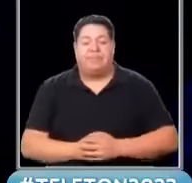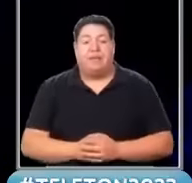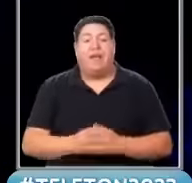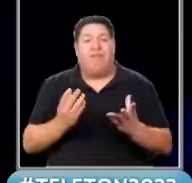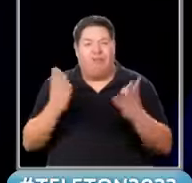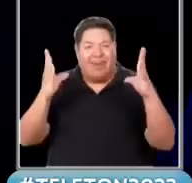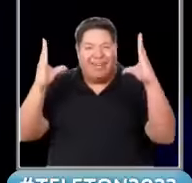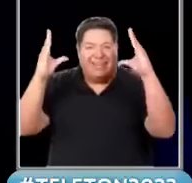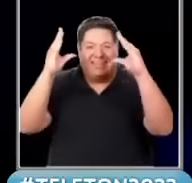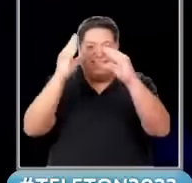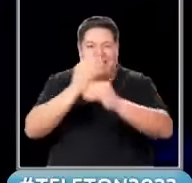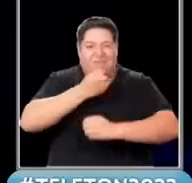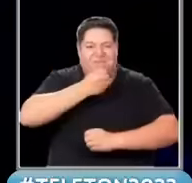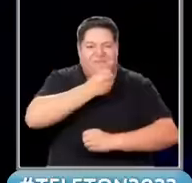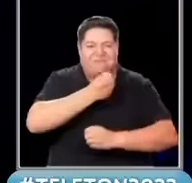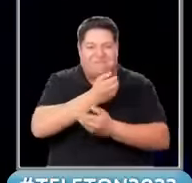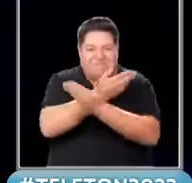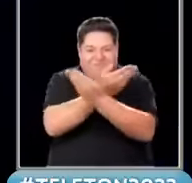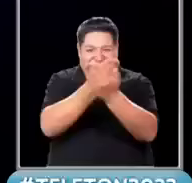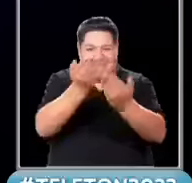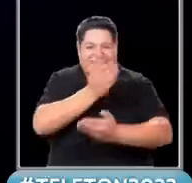Buenas noches, Chile.